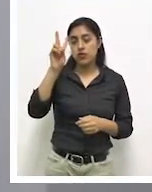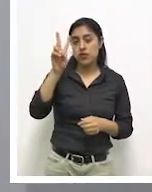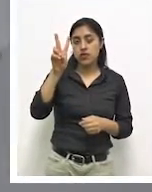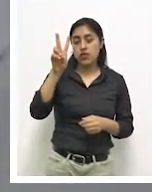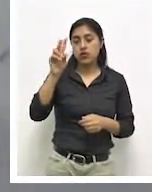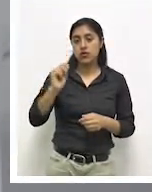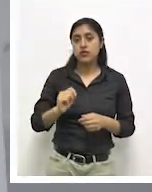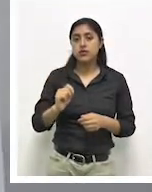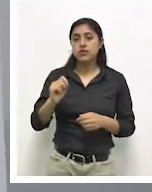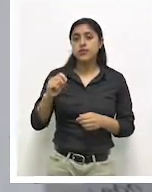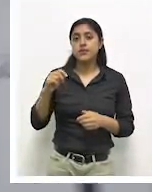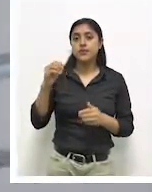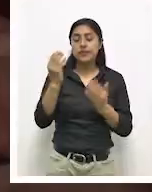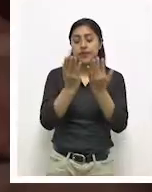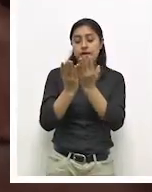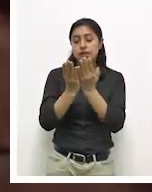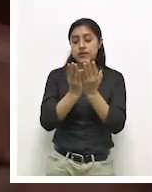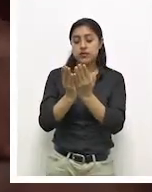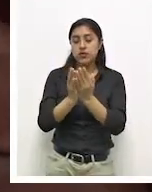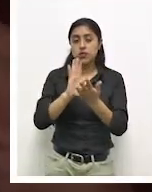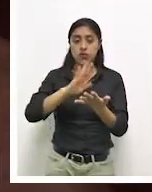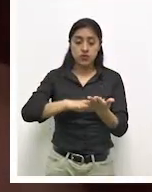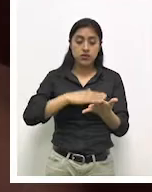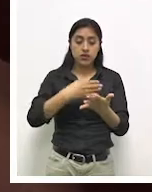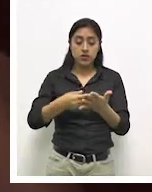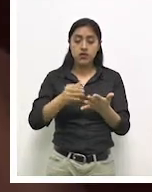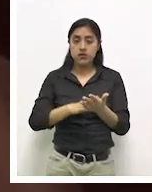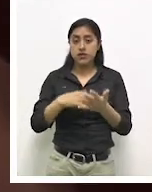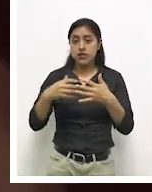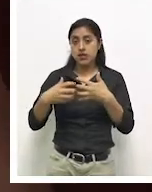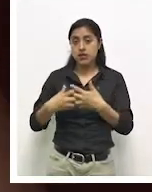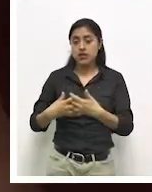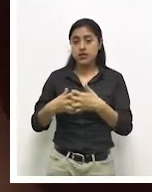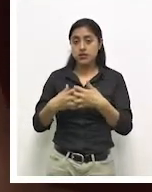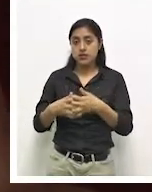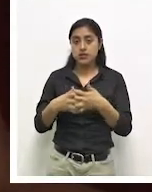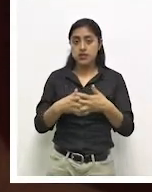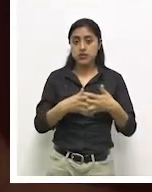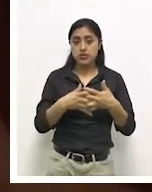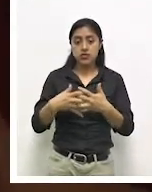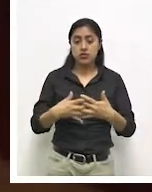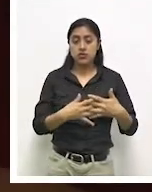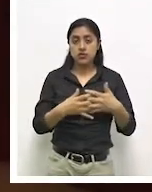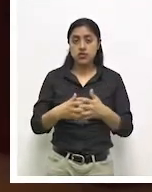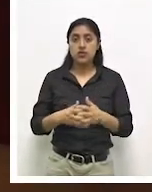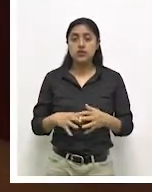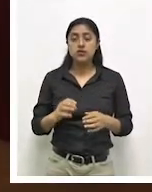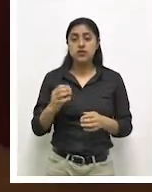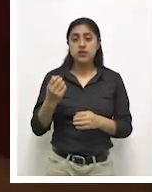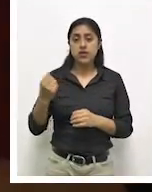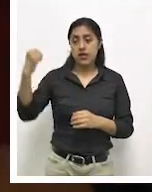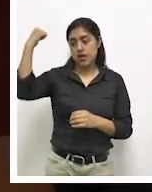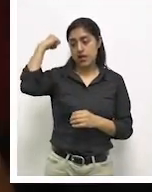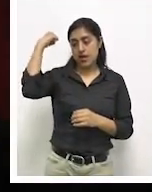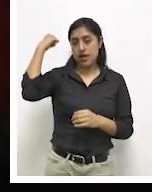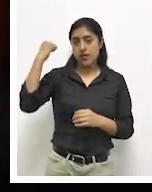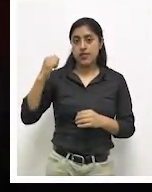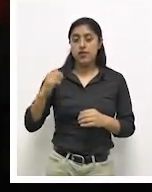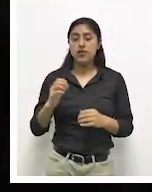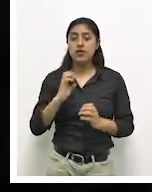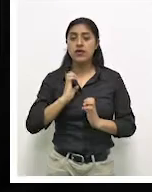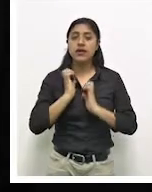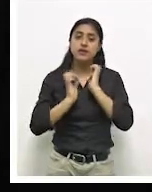reafirman su vasto conocimiento en la cocina. Y es que en Estados Unidos él ganó la experiencia que muchos